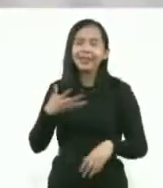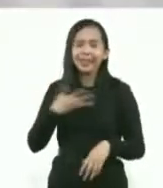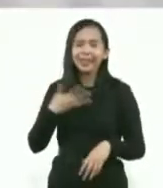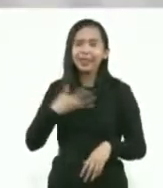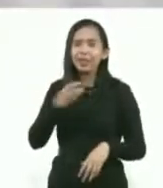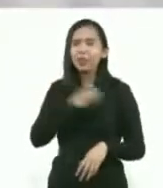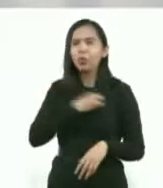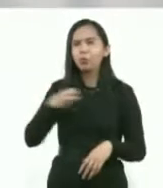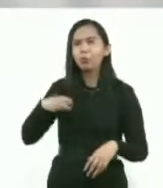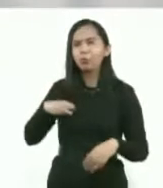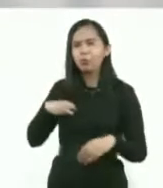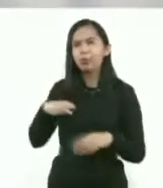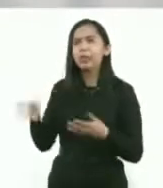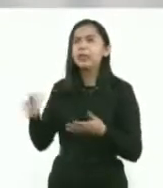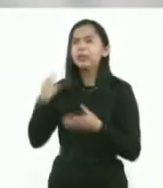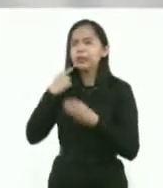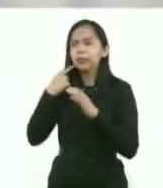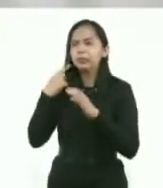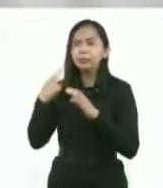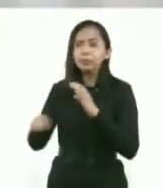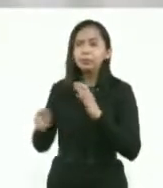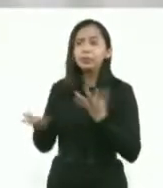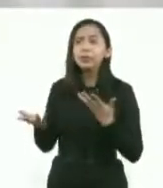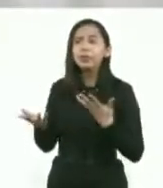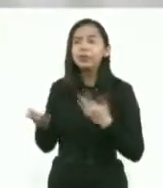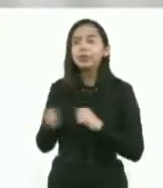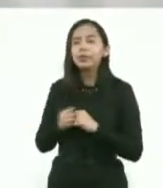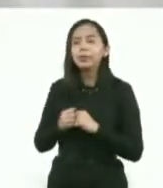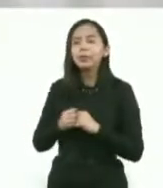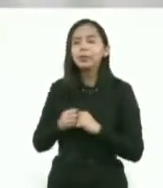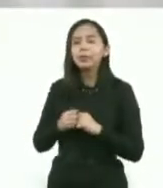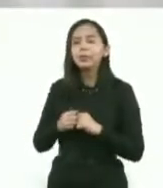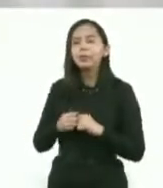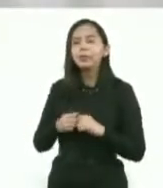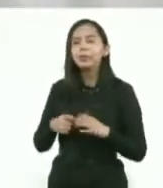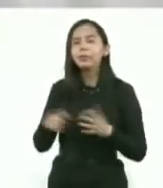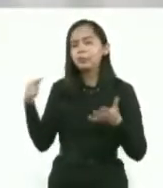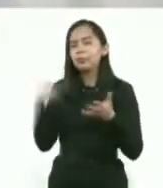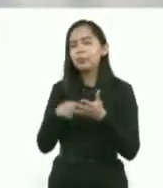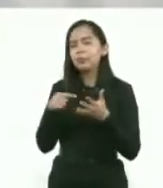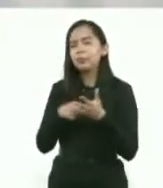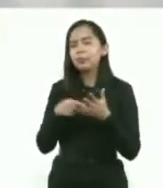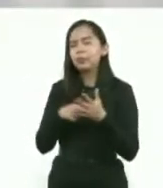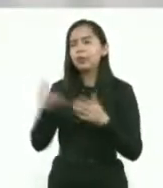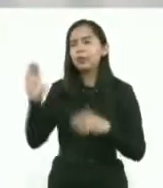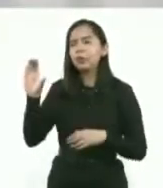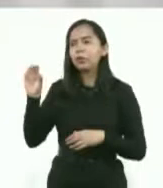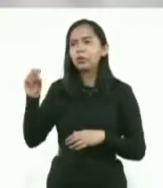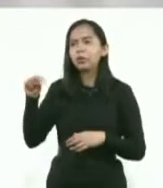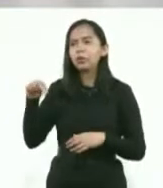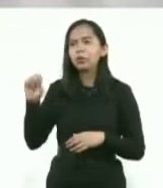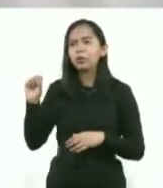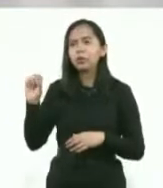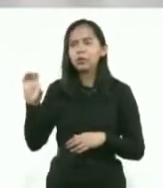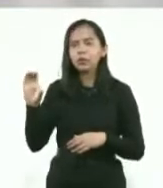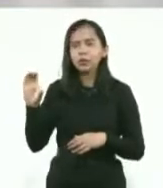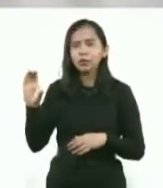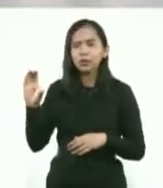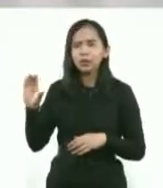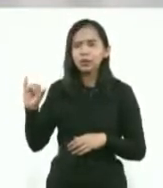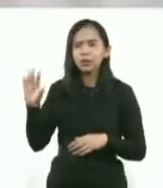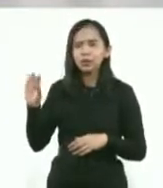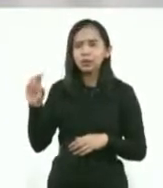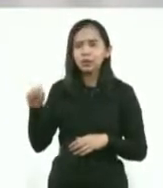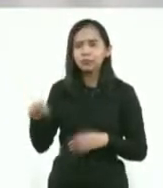a la CRE en la periodicidad en que lo señala la concesión, el